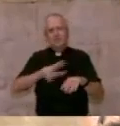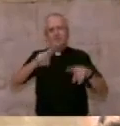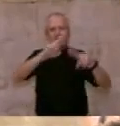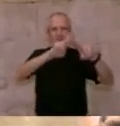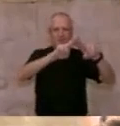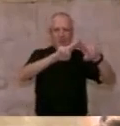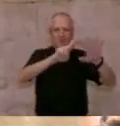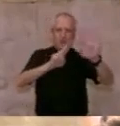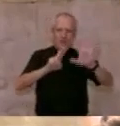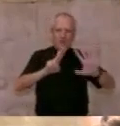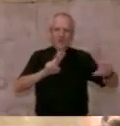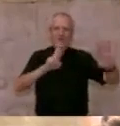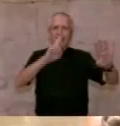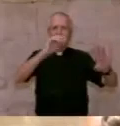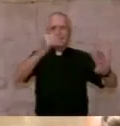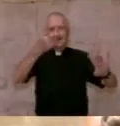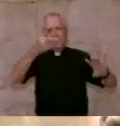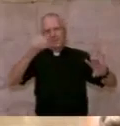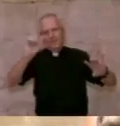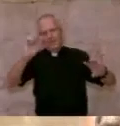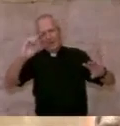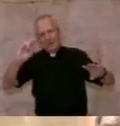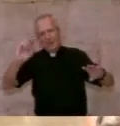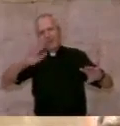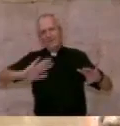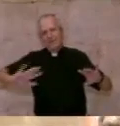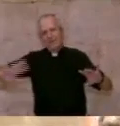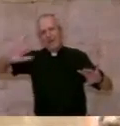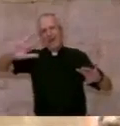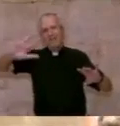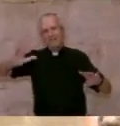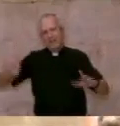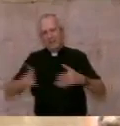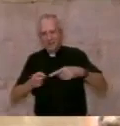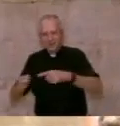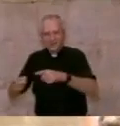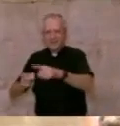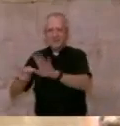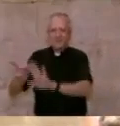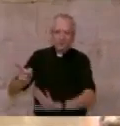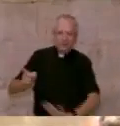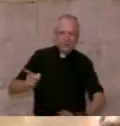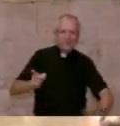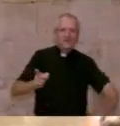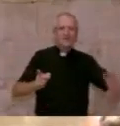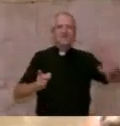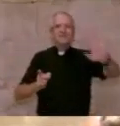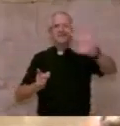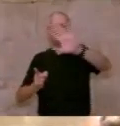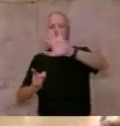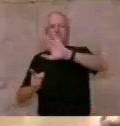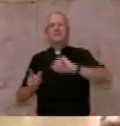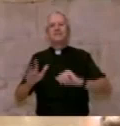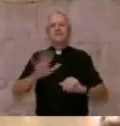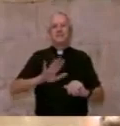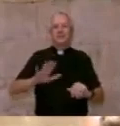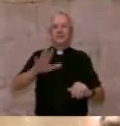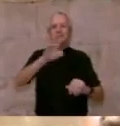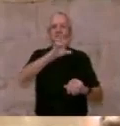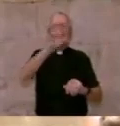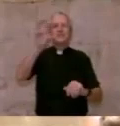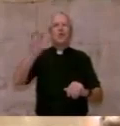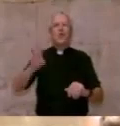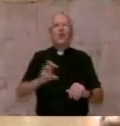tarraconenses de la Ribera d'Ebre, la Terra Alta, el Baix Ebre, el Montsià y parte de las del Baix Camp y del